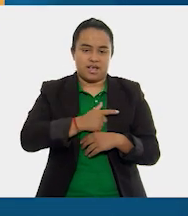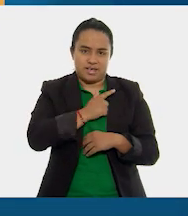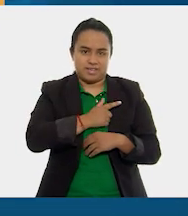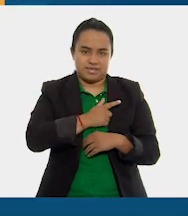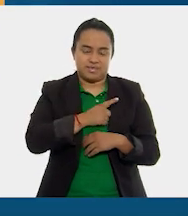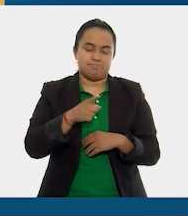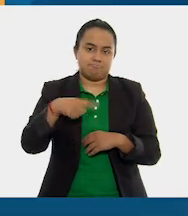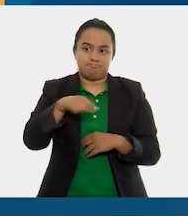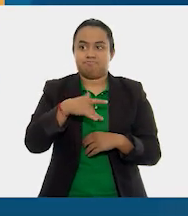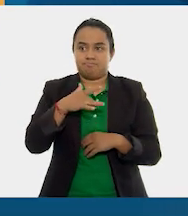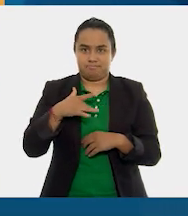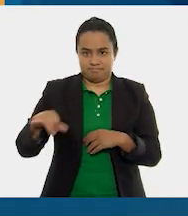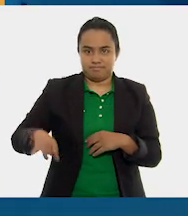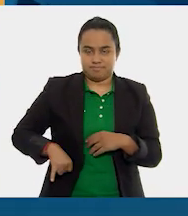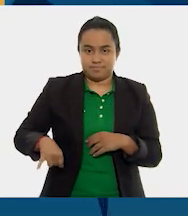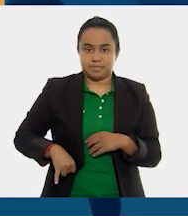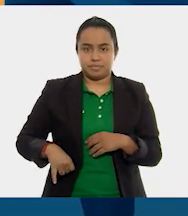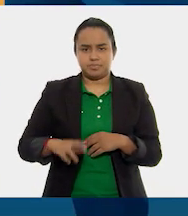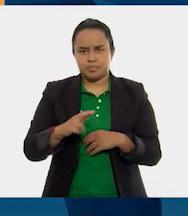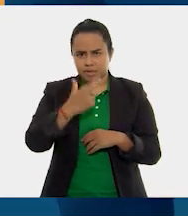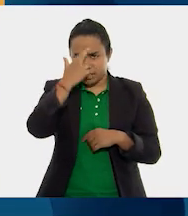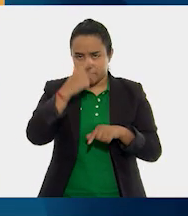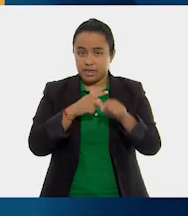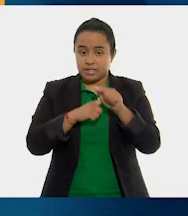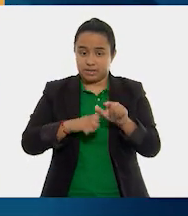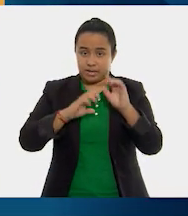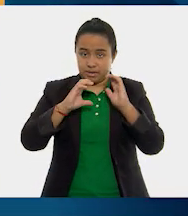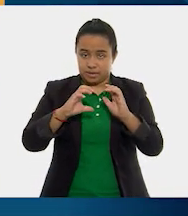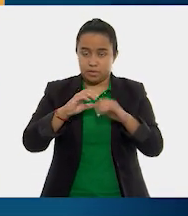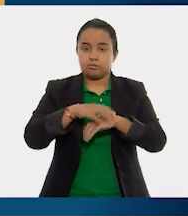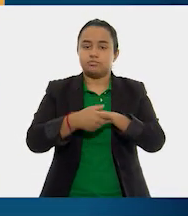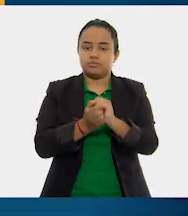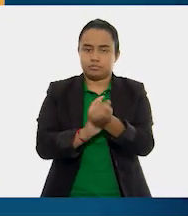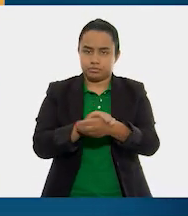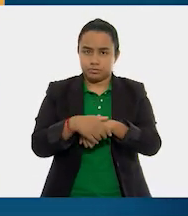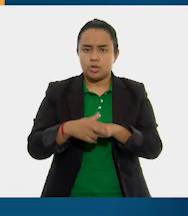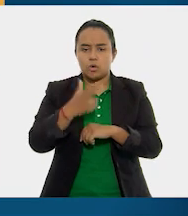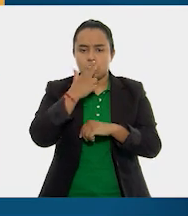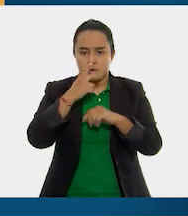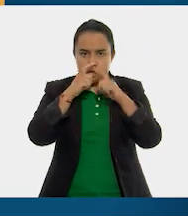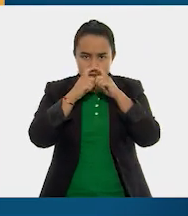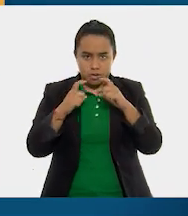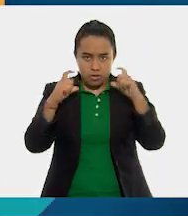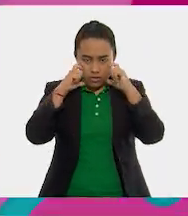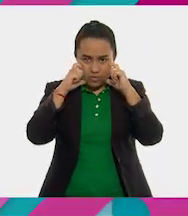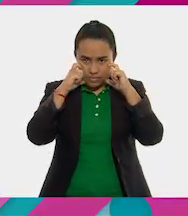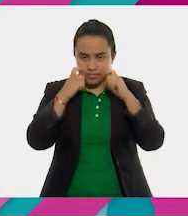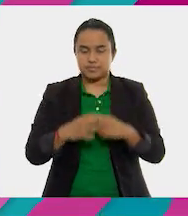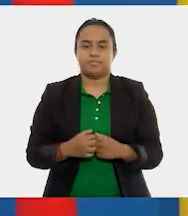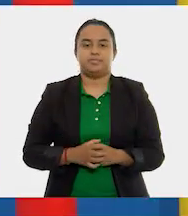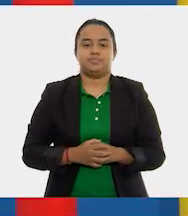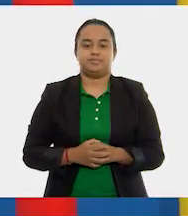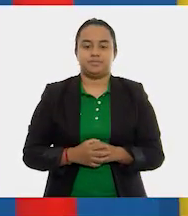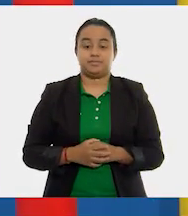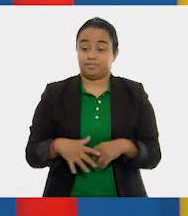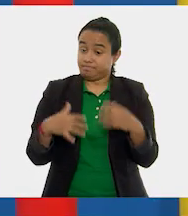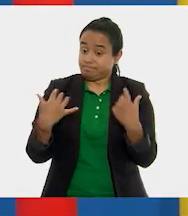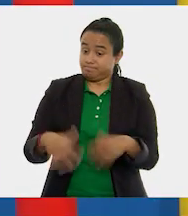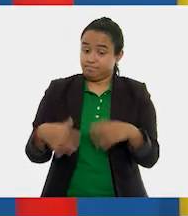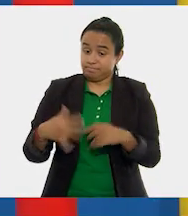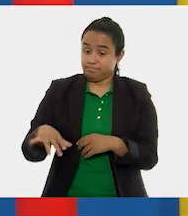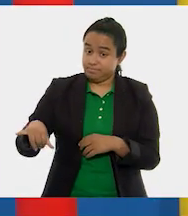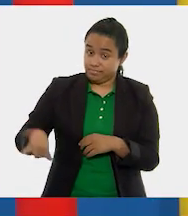parecido muy interesante. Recuerda, síguete cuidando, lávate las manos, utiliza cubrebocas. ¡Wow!